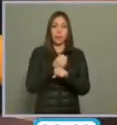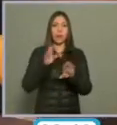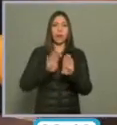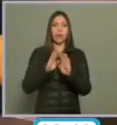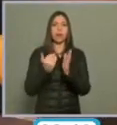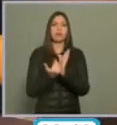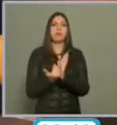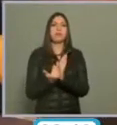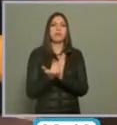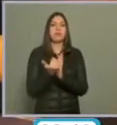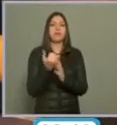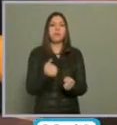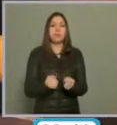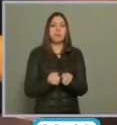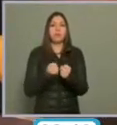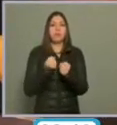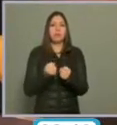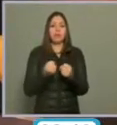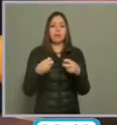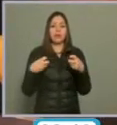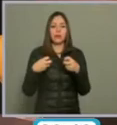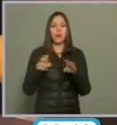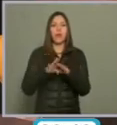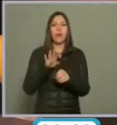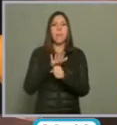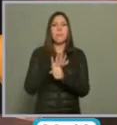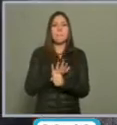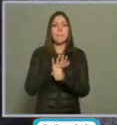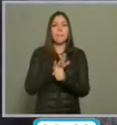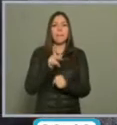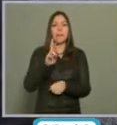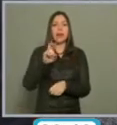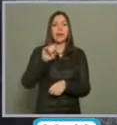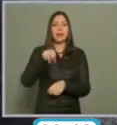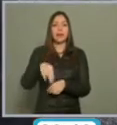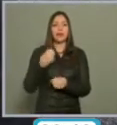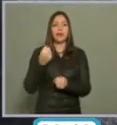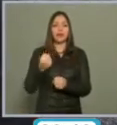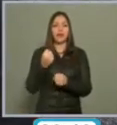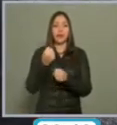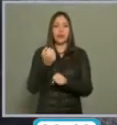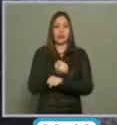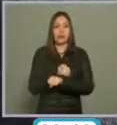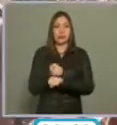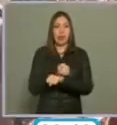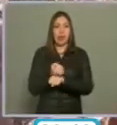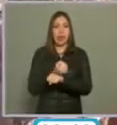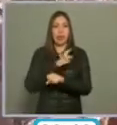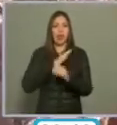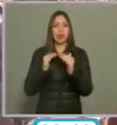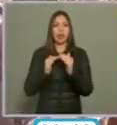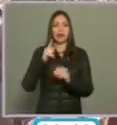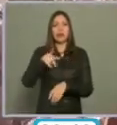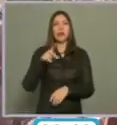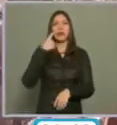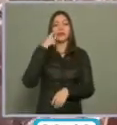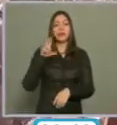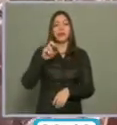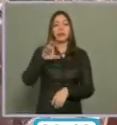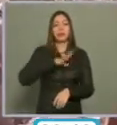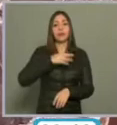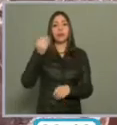es hiper, ¿verdad? Y tensión es presión arterial, ¿no? Entonces, hipertensión arterial, una enfermedad muy frecuente, afecta a